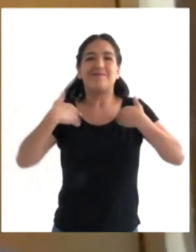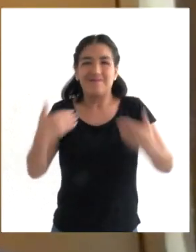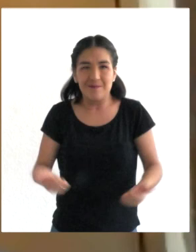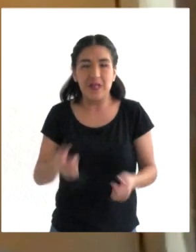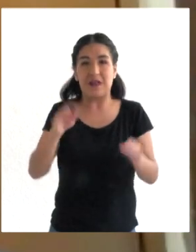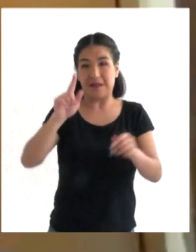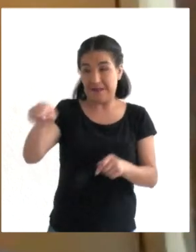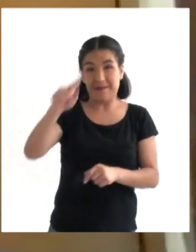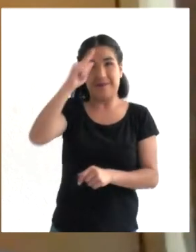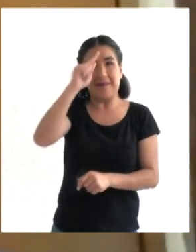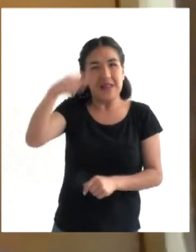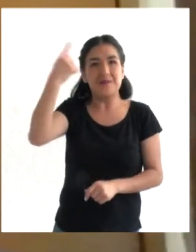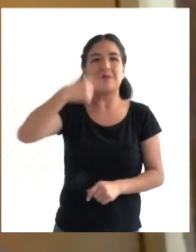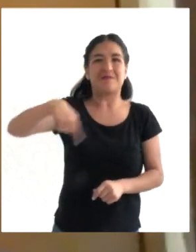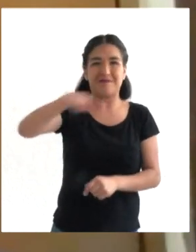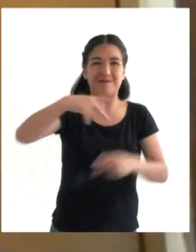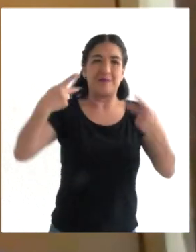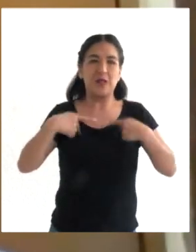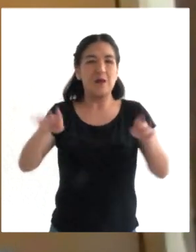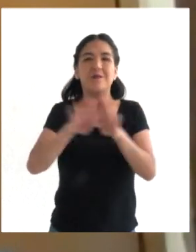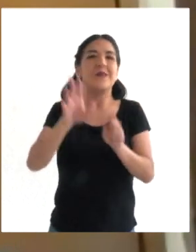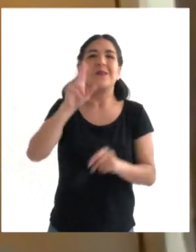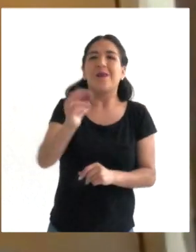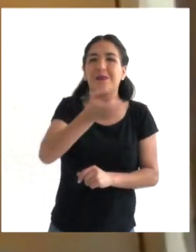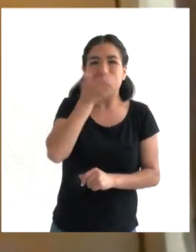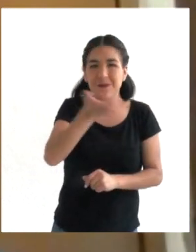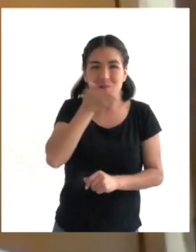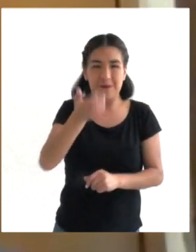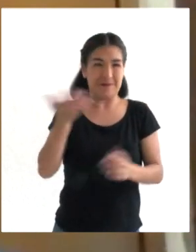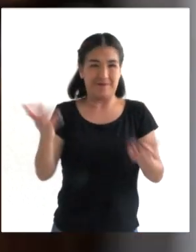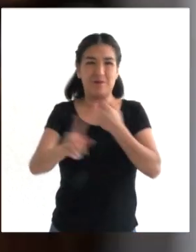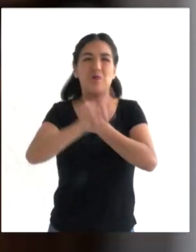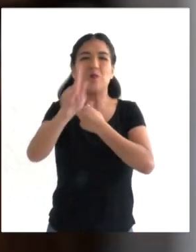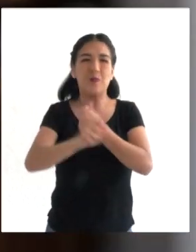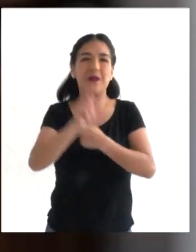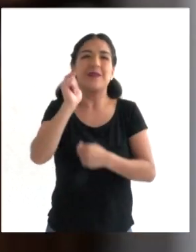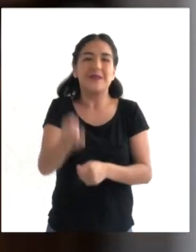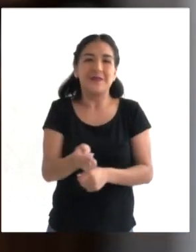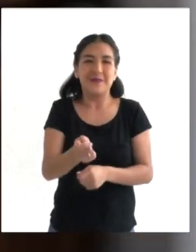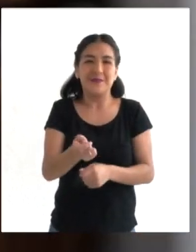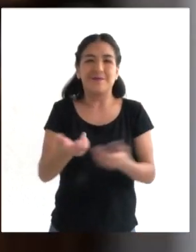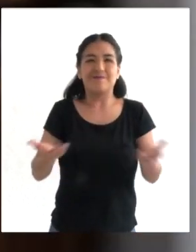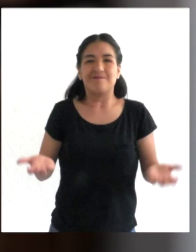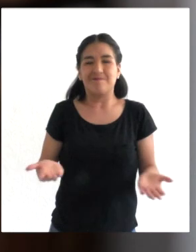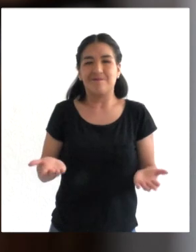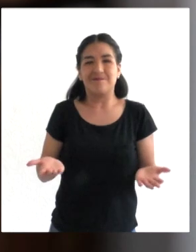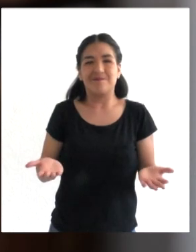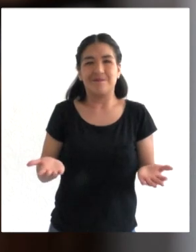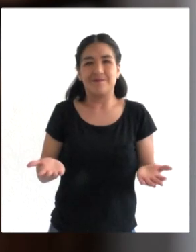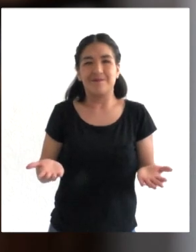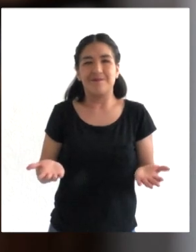es fácil para la gente que no está familiarizada. Un problema es aquel